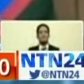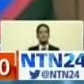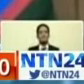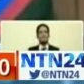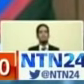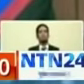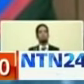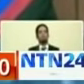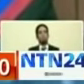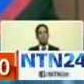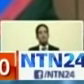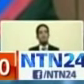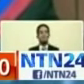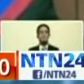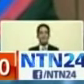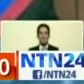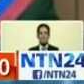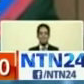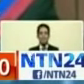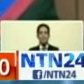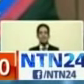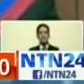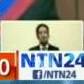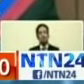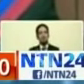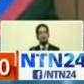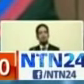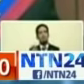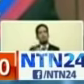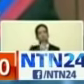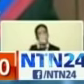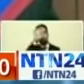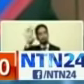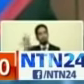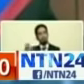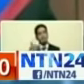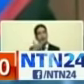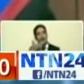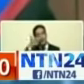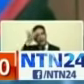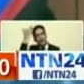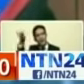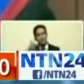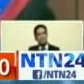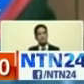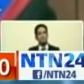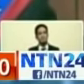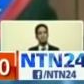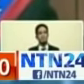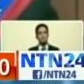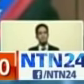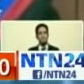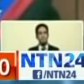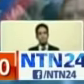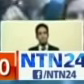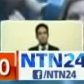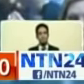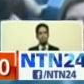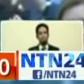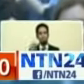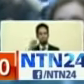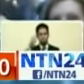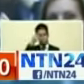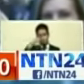Alto representante de la Liga Árabe, que agrupa más de 20 países de nuestros hermanos árabes, Salam Aleikum, que viva el pueblo